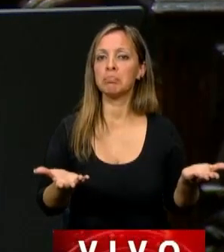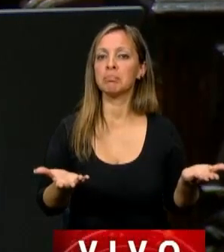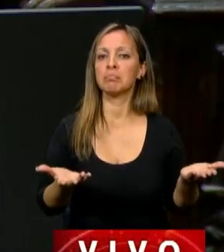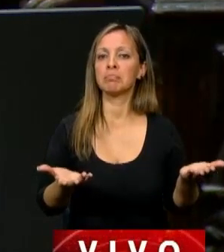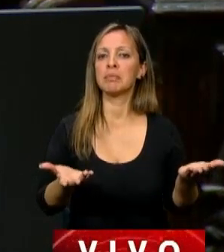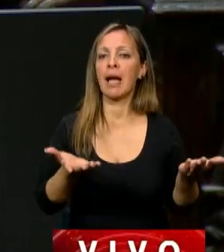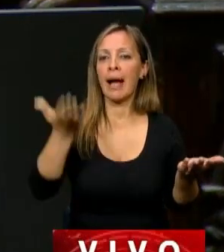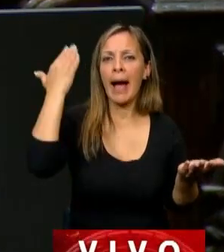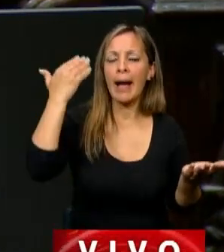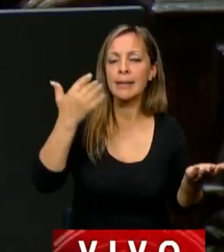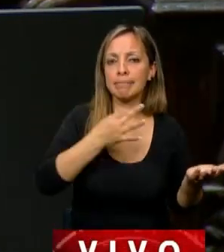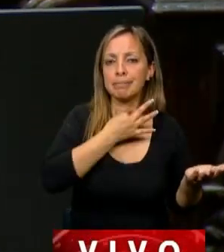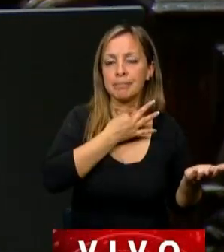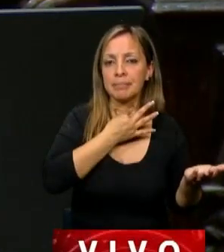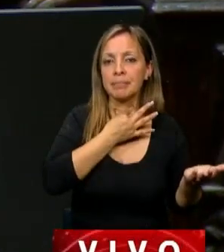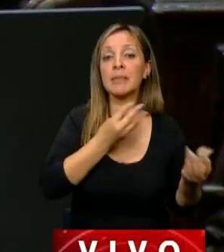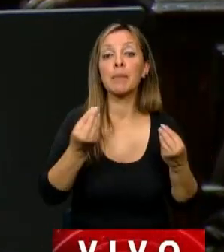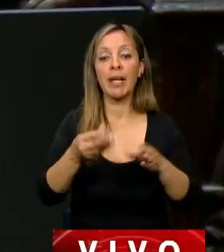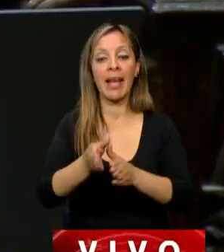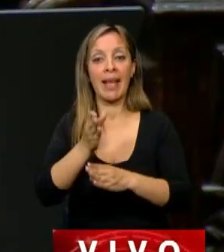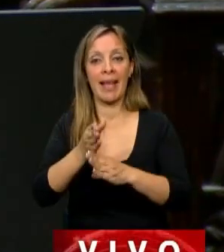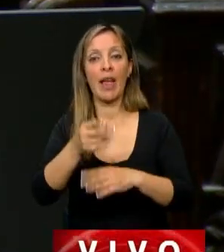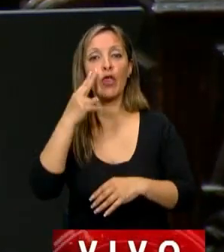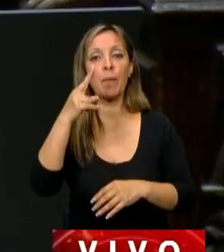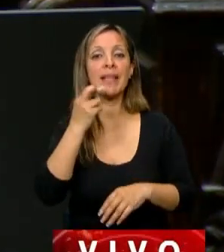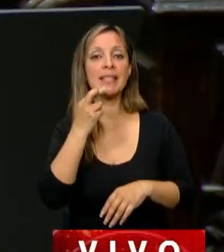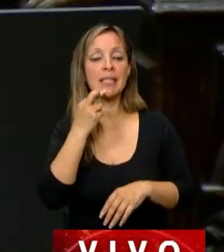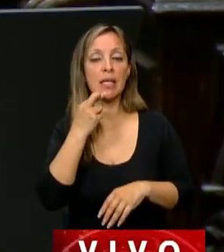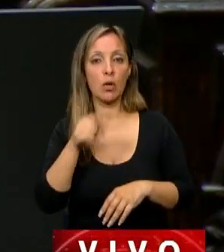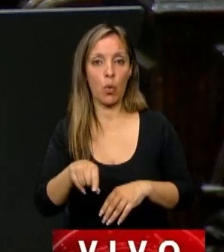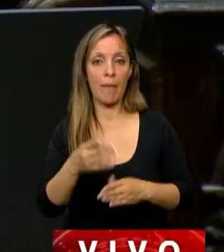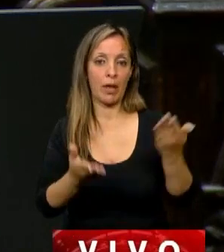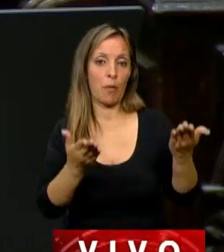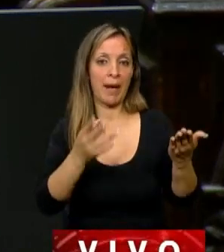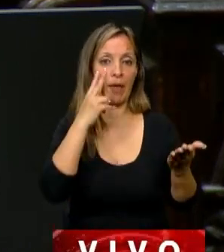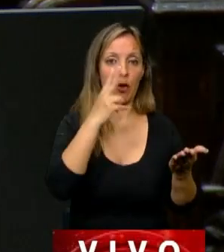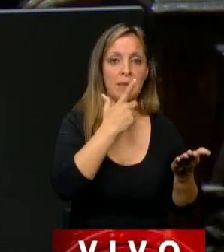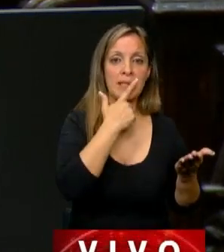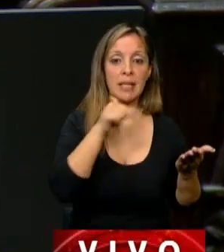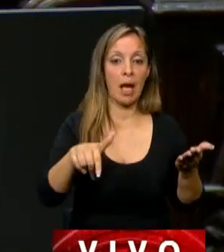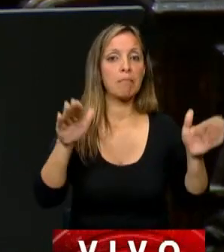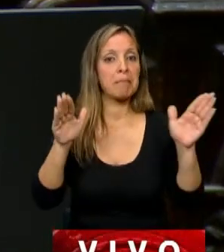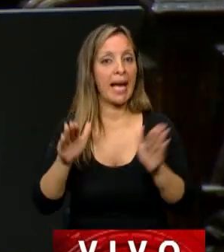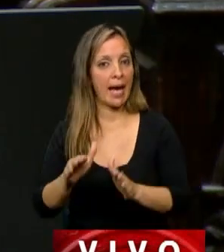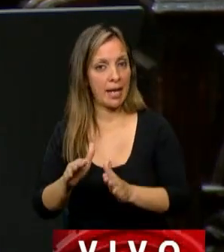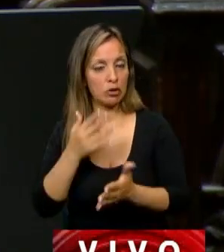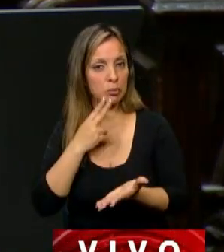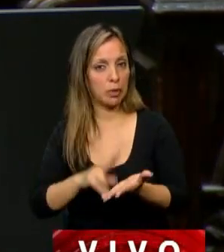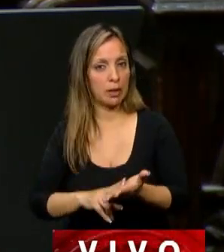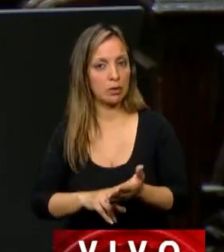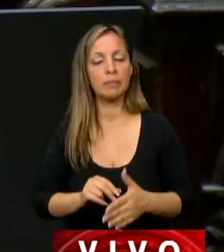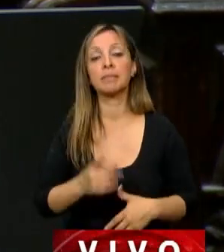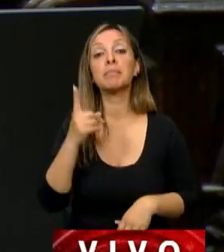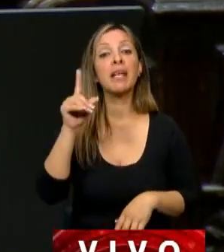de la presión impositiva en el año 2019 respecto de la que enfrentábamos en el 2017, ¿no? Lamentablemente